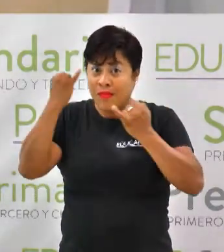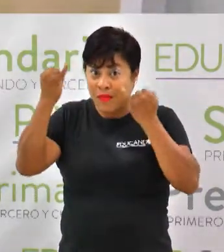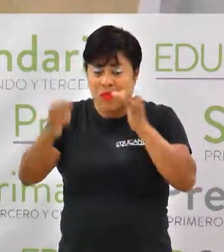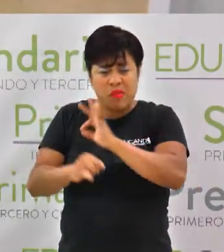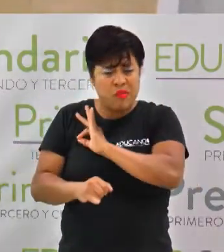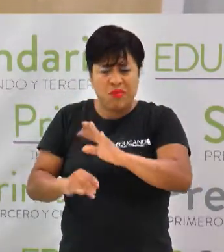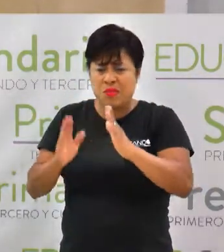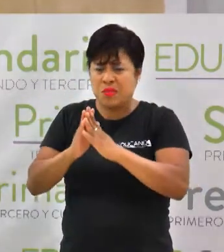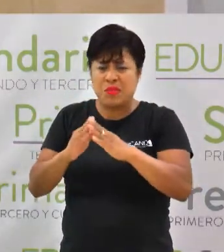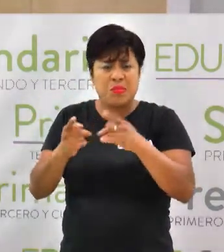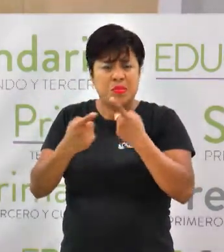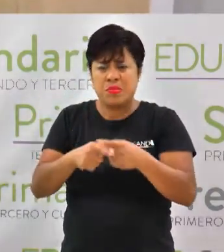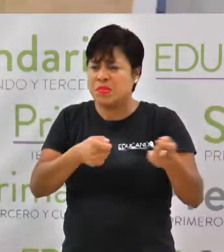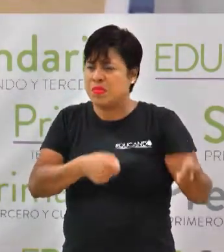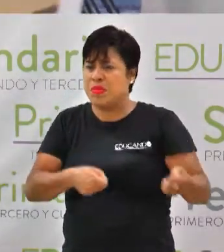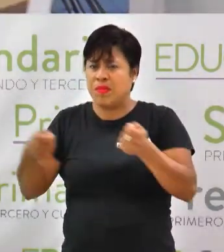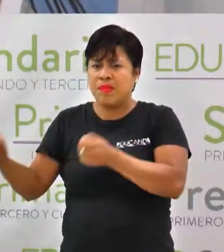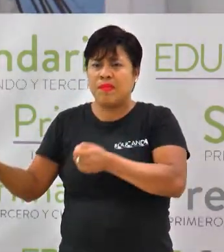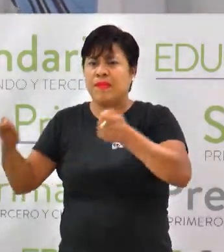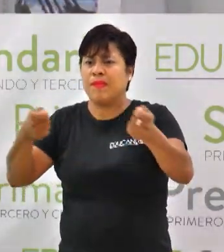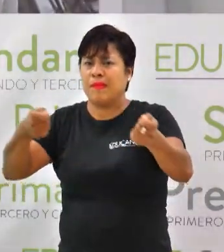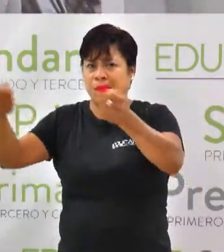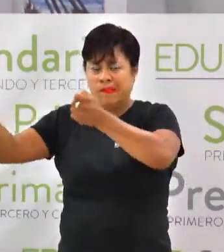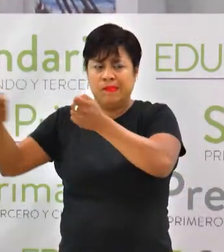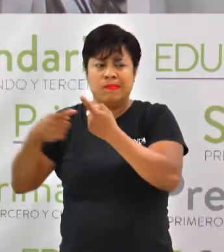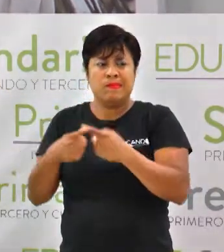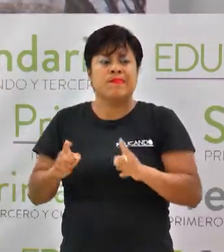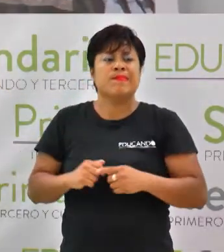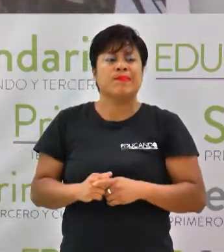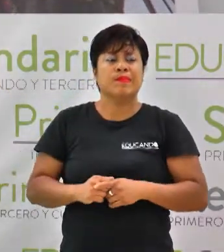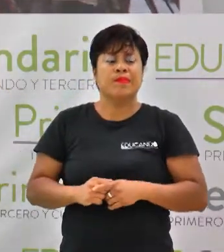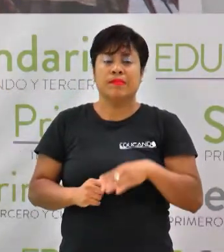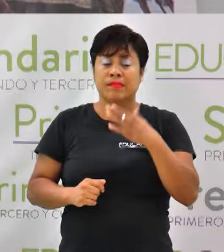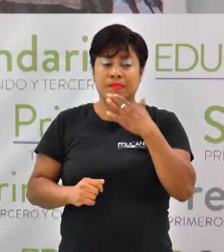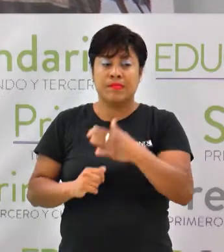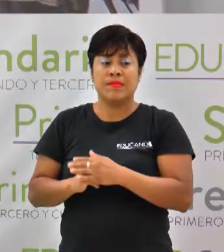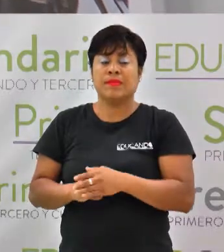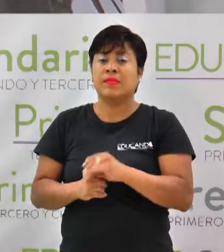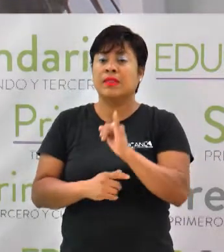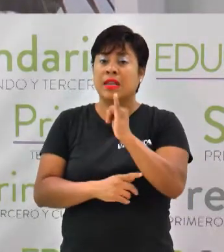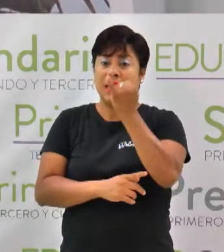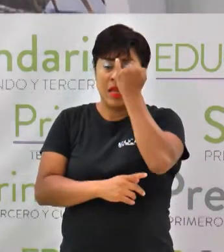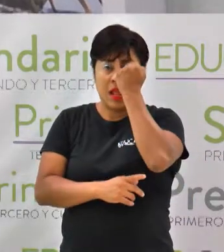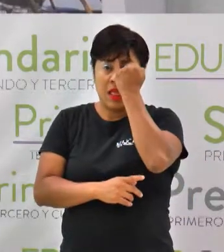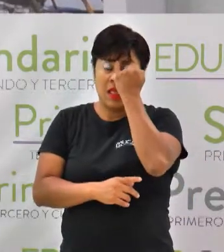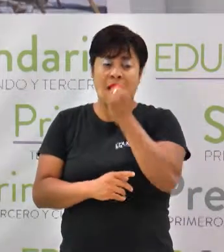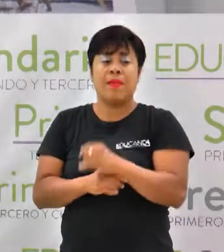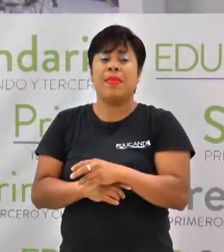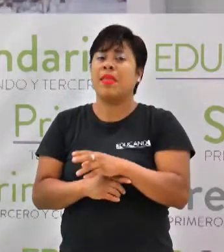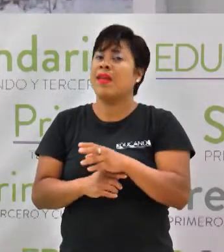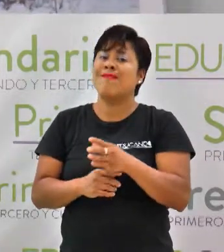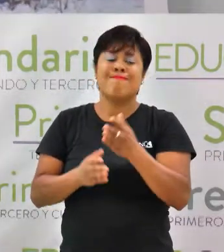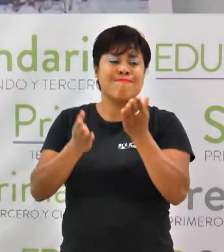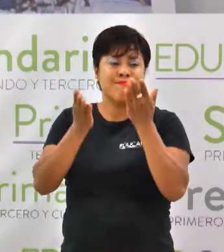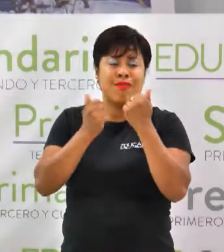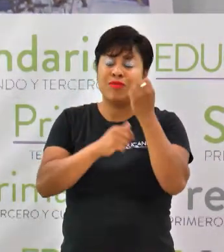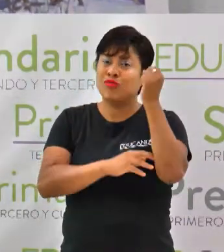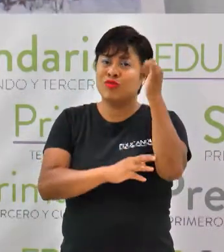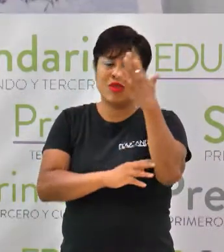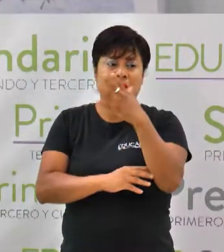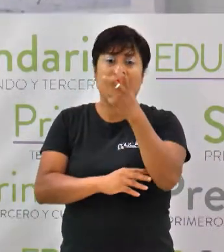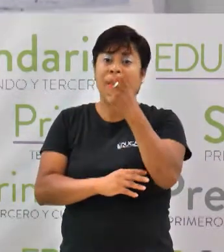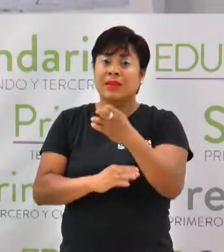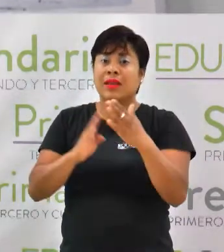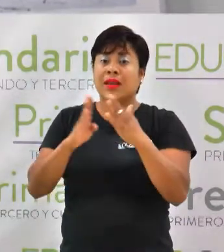¿Imaginas mover tu casa donde quieras, como los caracoles, no? Bien, en Islandia casi no brilla el